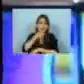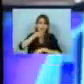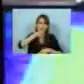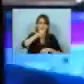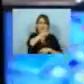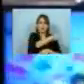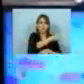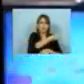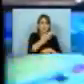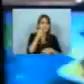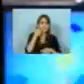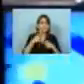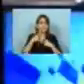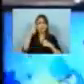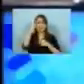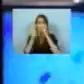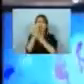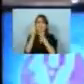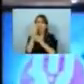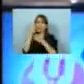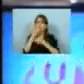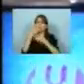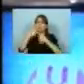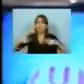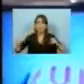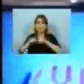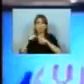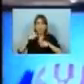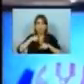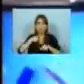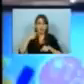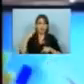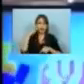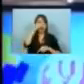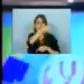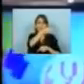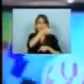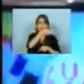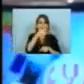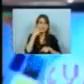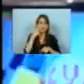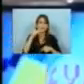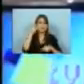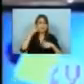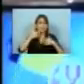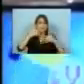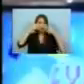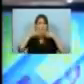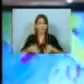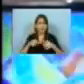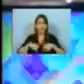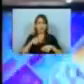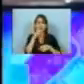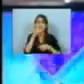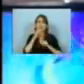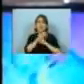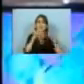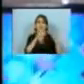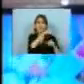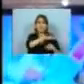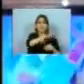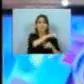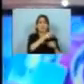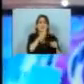estamos manejando el tema, no estamos inventándolo. Hoy fuimos a cubrirlo. Somos tan educados, y lo voy a contar ahora, que la gente de Canal